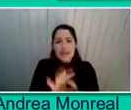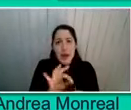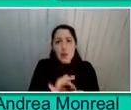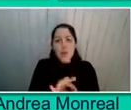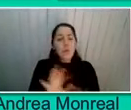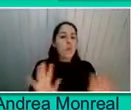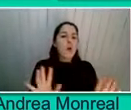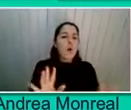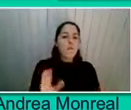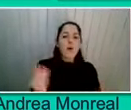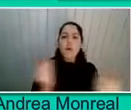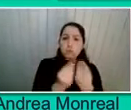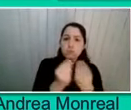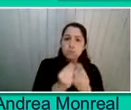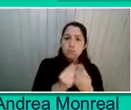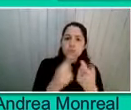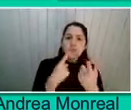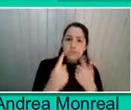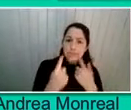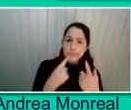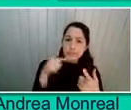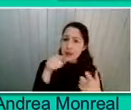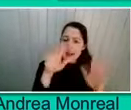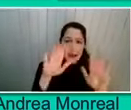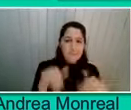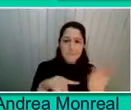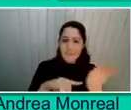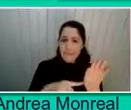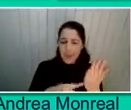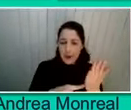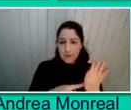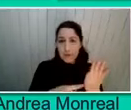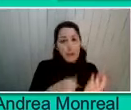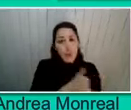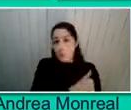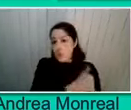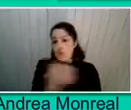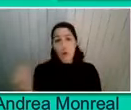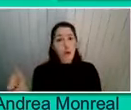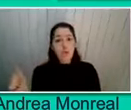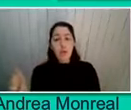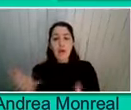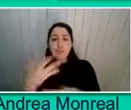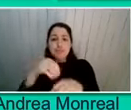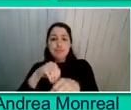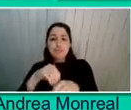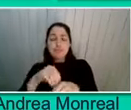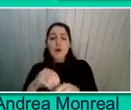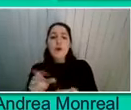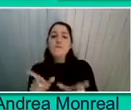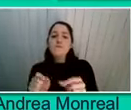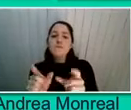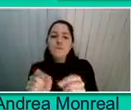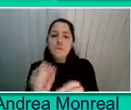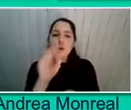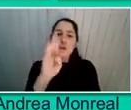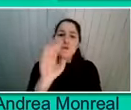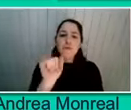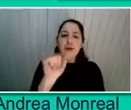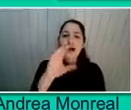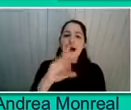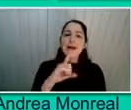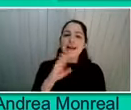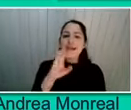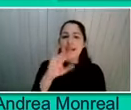pero en teoría todas las que sean producidas por patógenos, bacterias, virus,